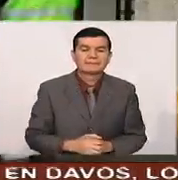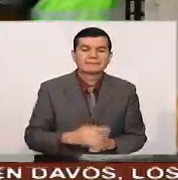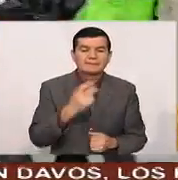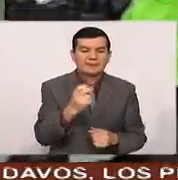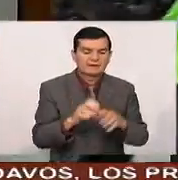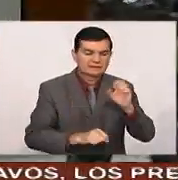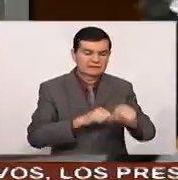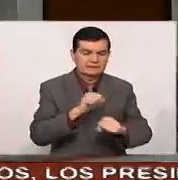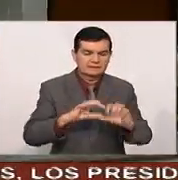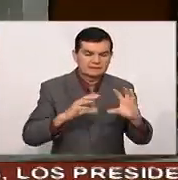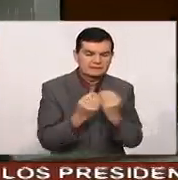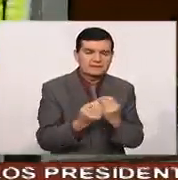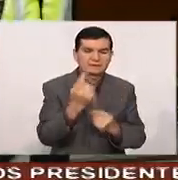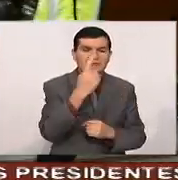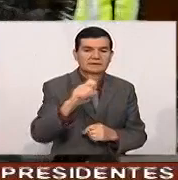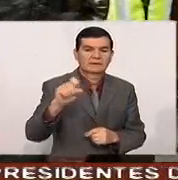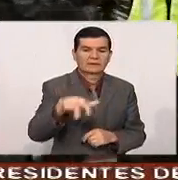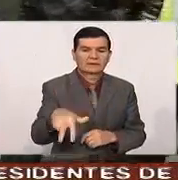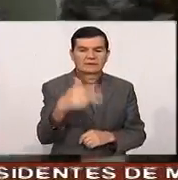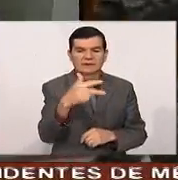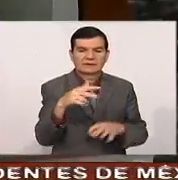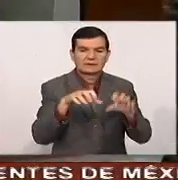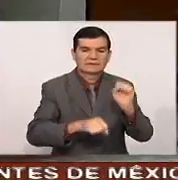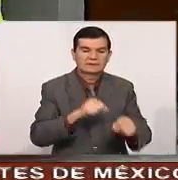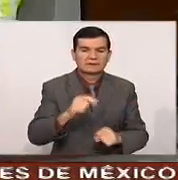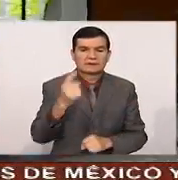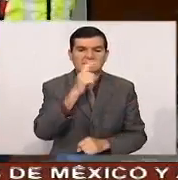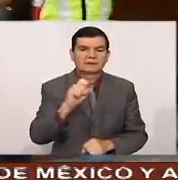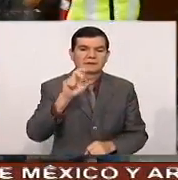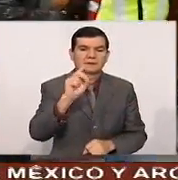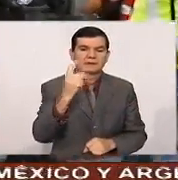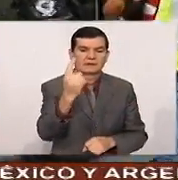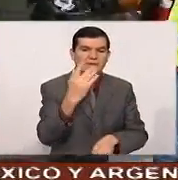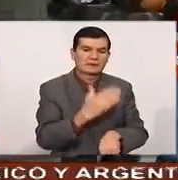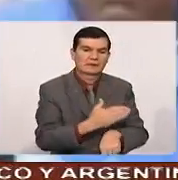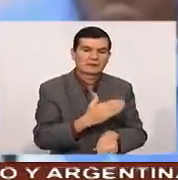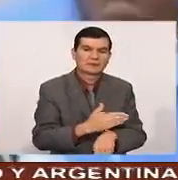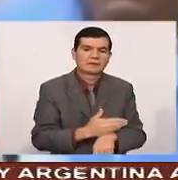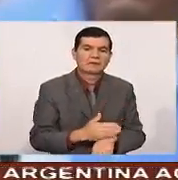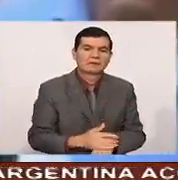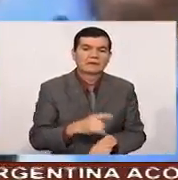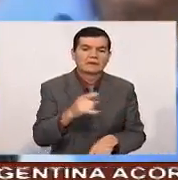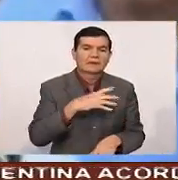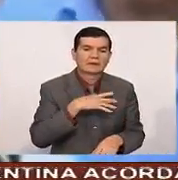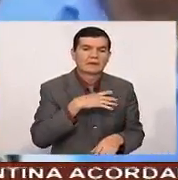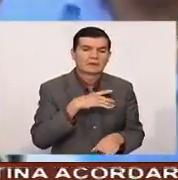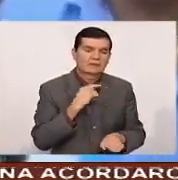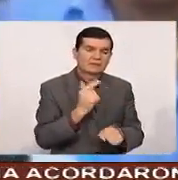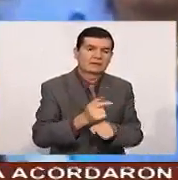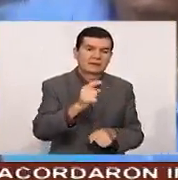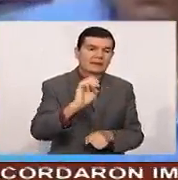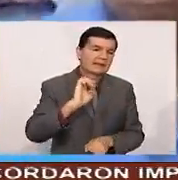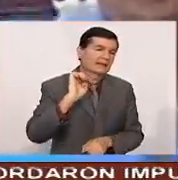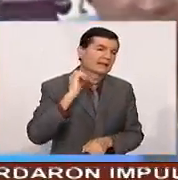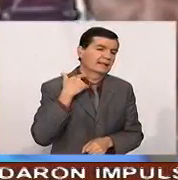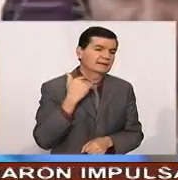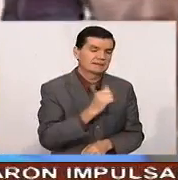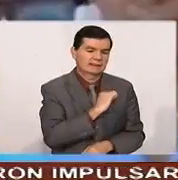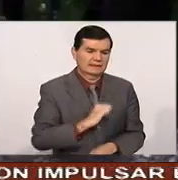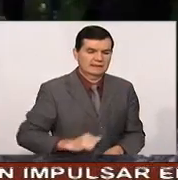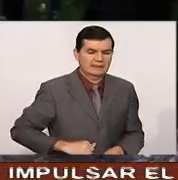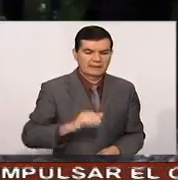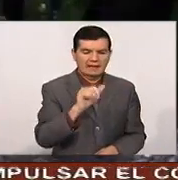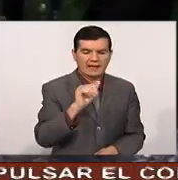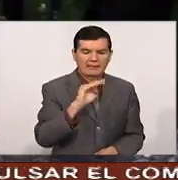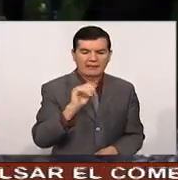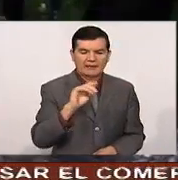estas detenciones suman ya 113 detenidos y 131 consignados por el caso, entre los que destacan el exalcalde de Iguala, José Luis